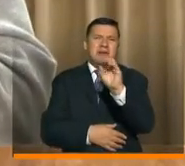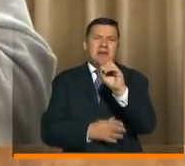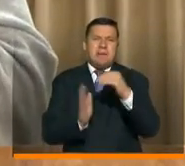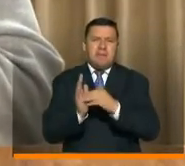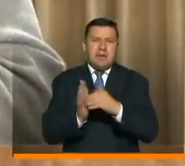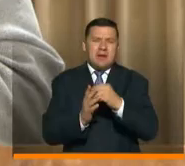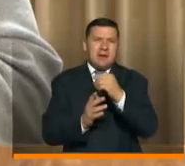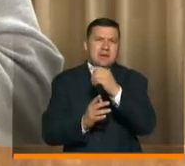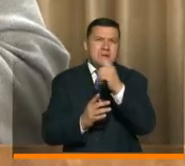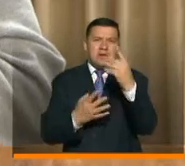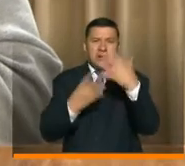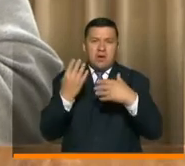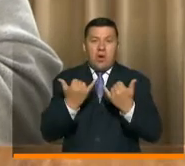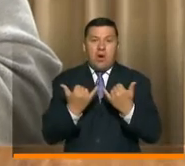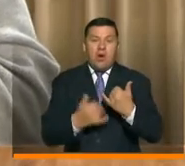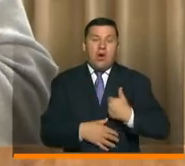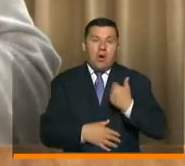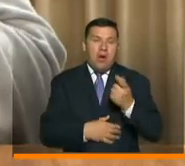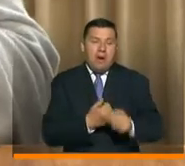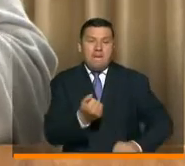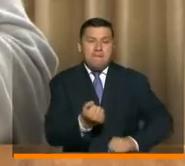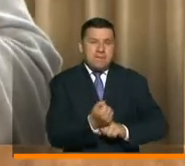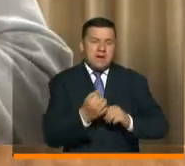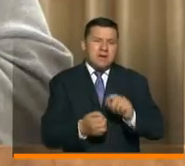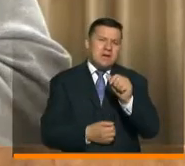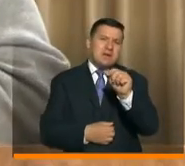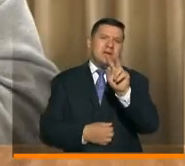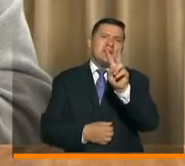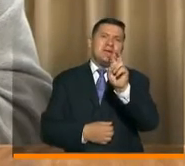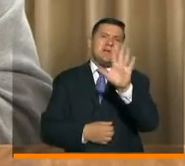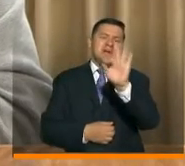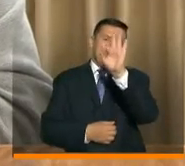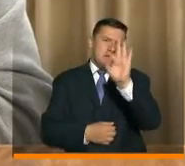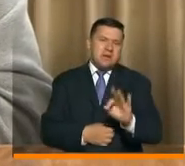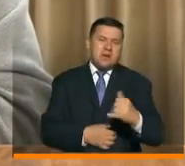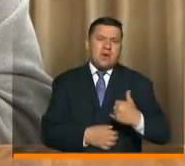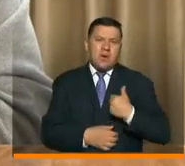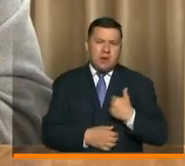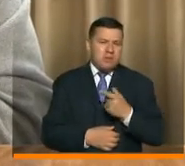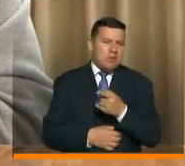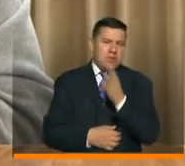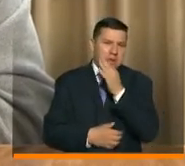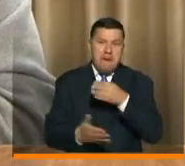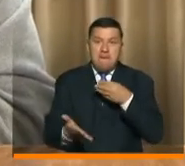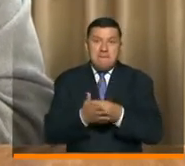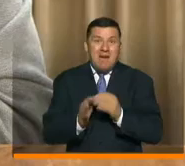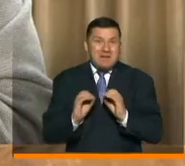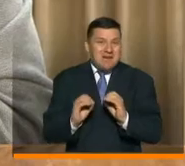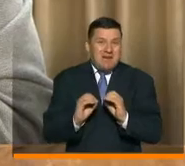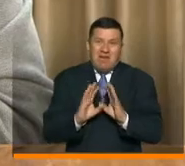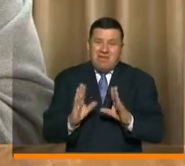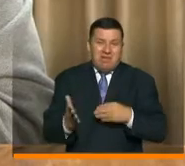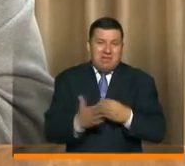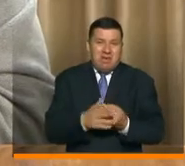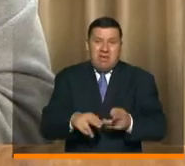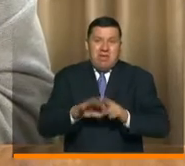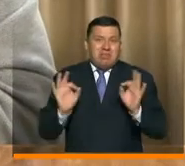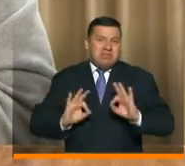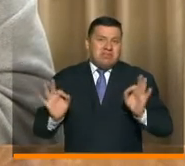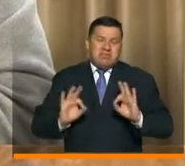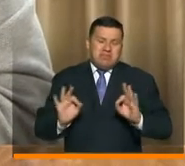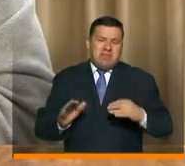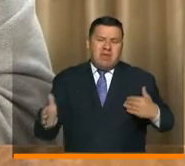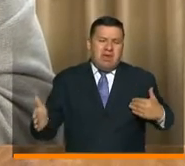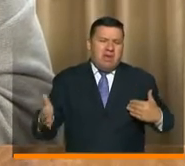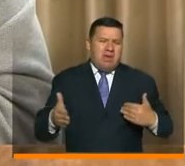130.914 jóvenes hoy tienen un auxilio. El 75% de estos jóvenes no están pagando un solo peso de interés